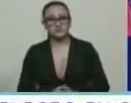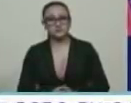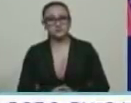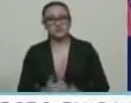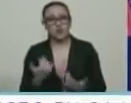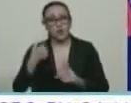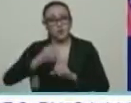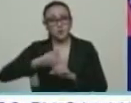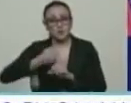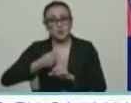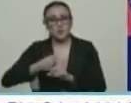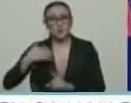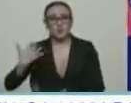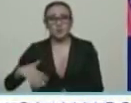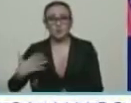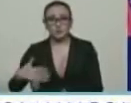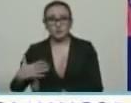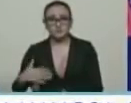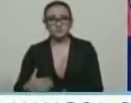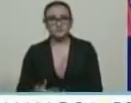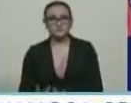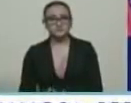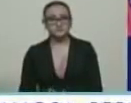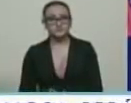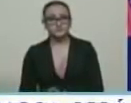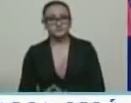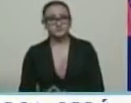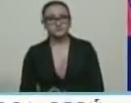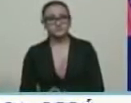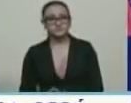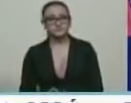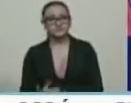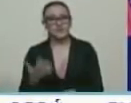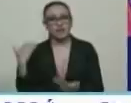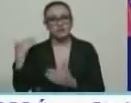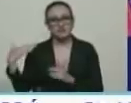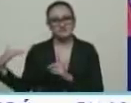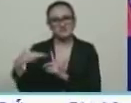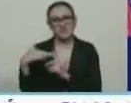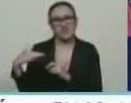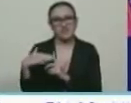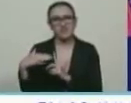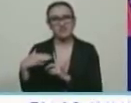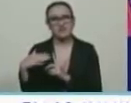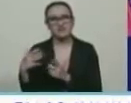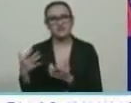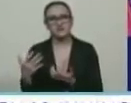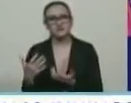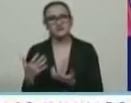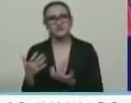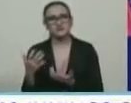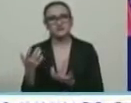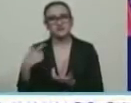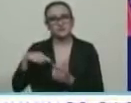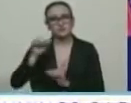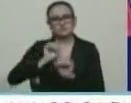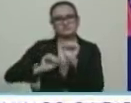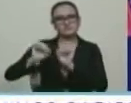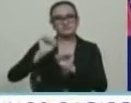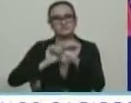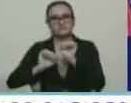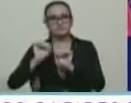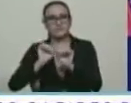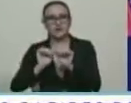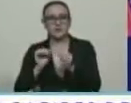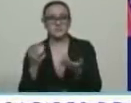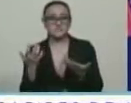luchado muchísimo. Hubo amenazas que intentaron prevenir con nuestro camino,